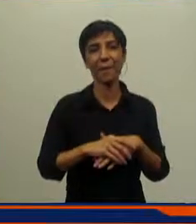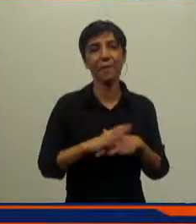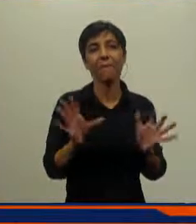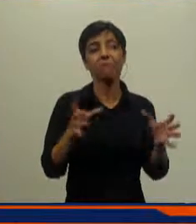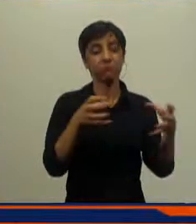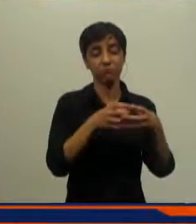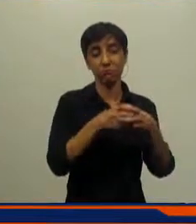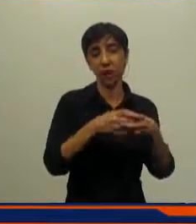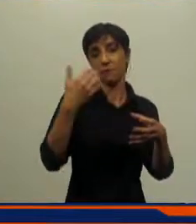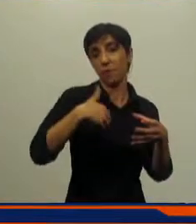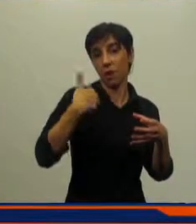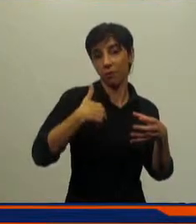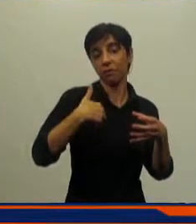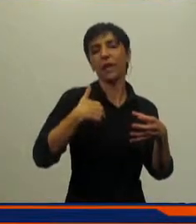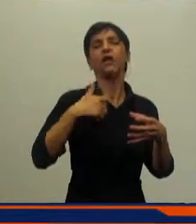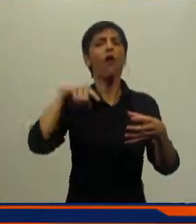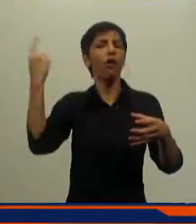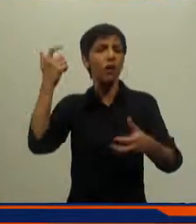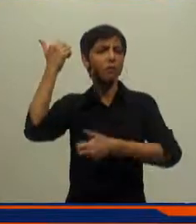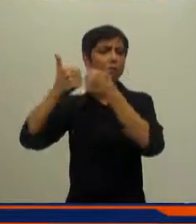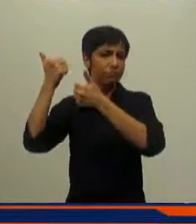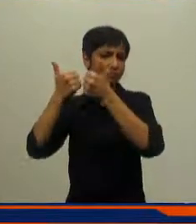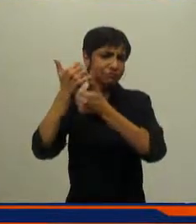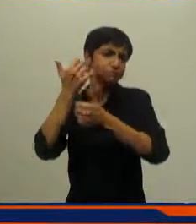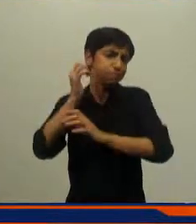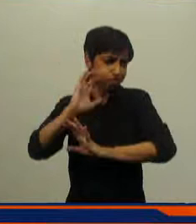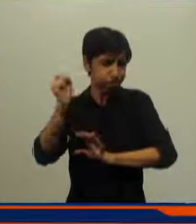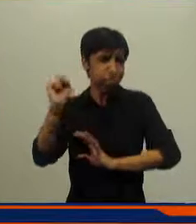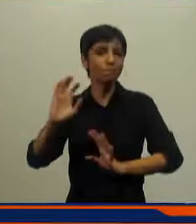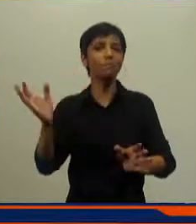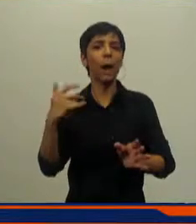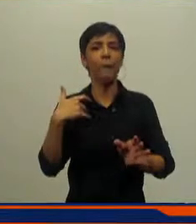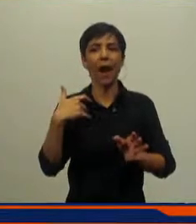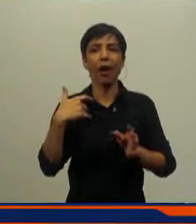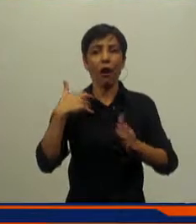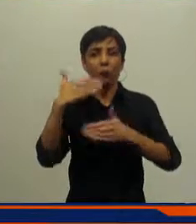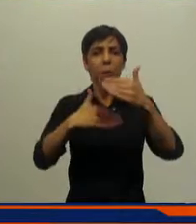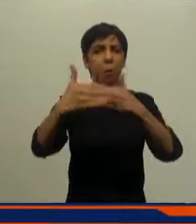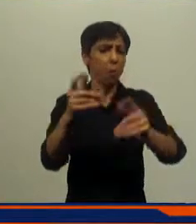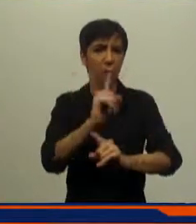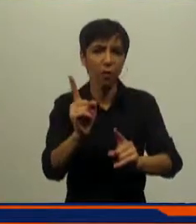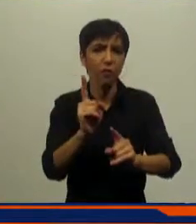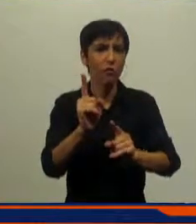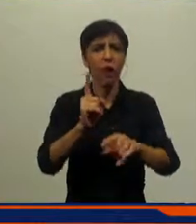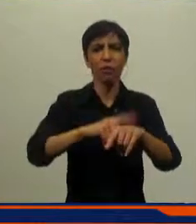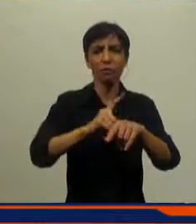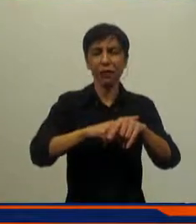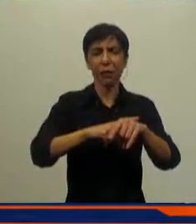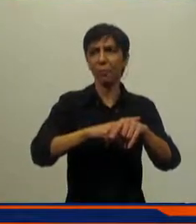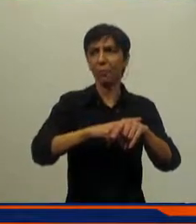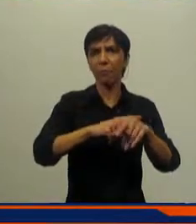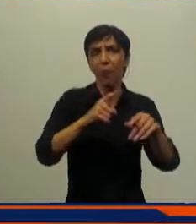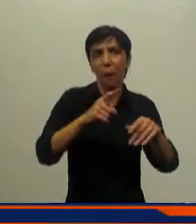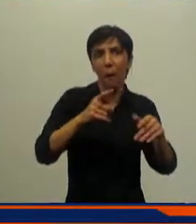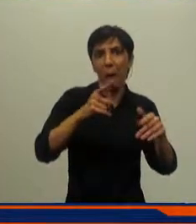equipos argentinos ya compitieron en otras oportunidades, no con tanta frecuencia. Pero bueno, es posibilidad para nuestros jugadores que se adapten a una